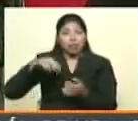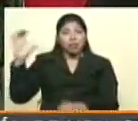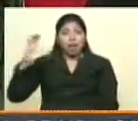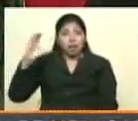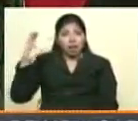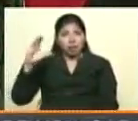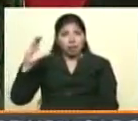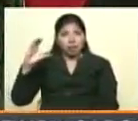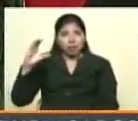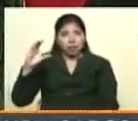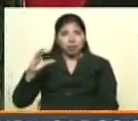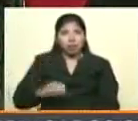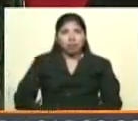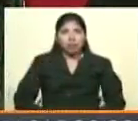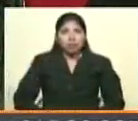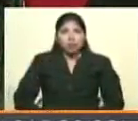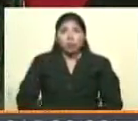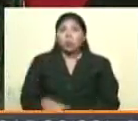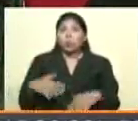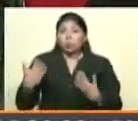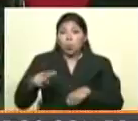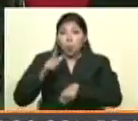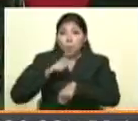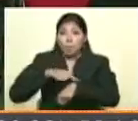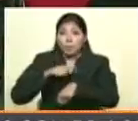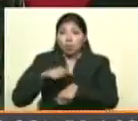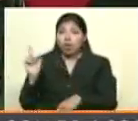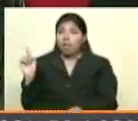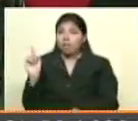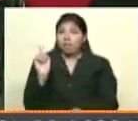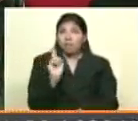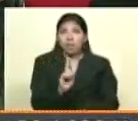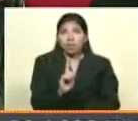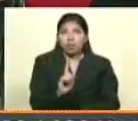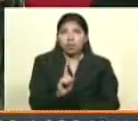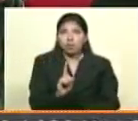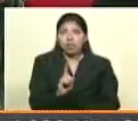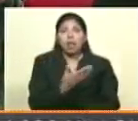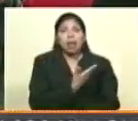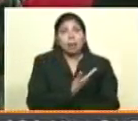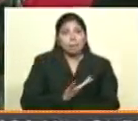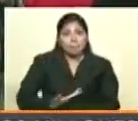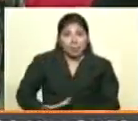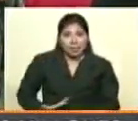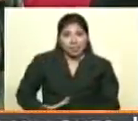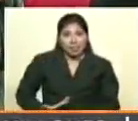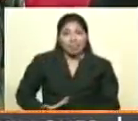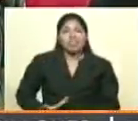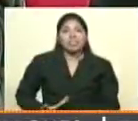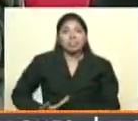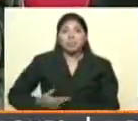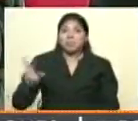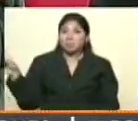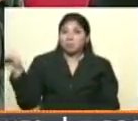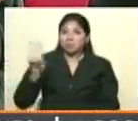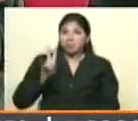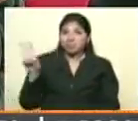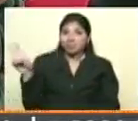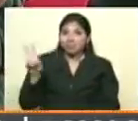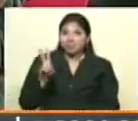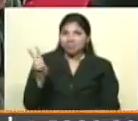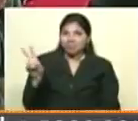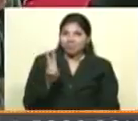es que se espera que en breves instantes haga acto de presencia el presidente de la República Bolivariana de